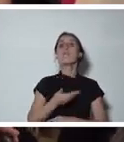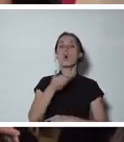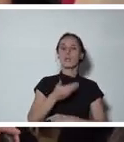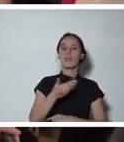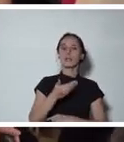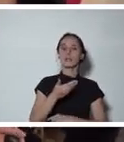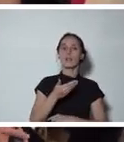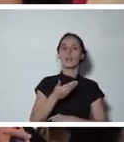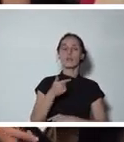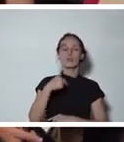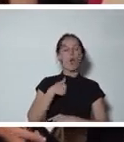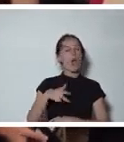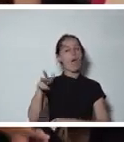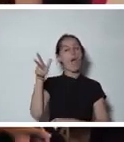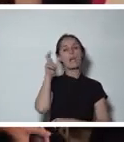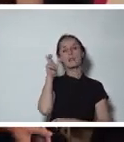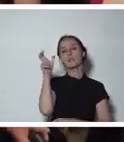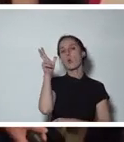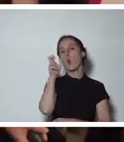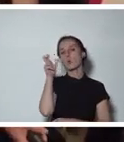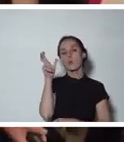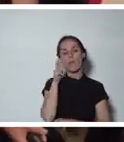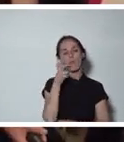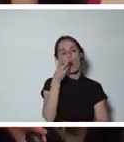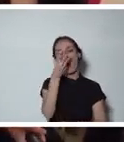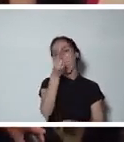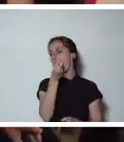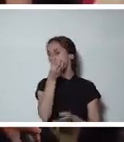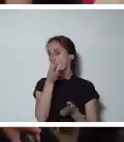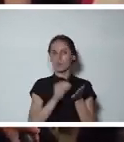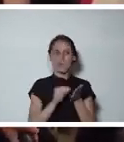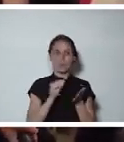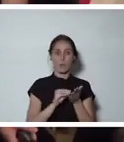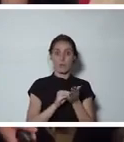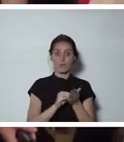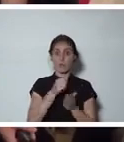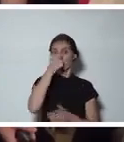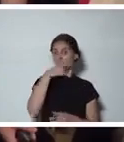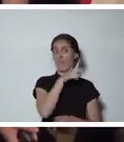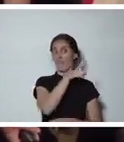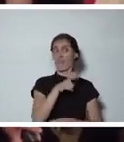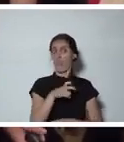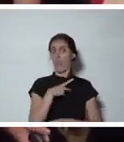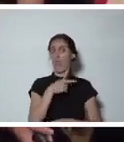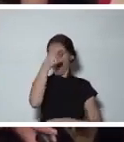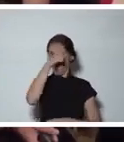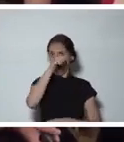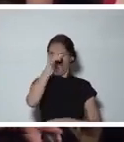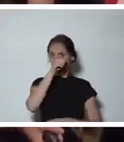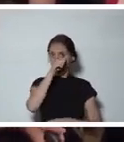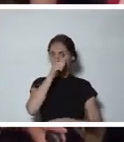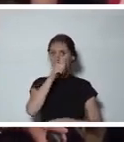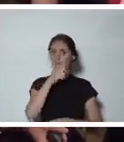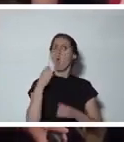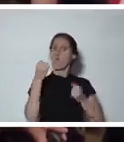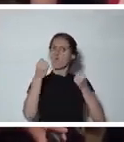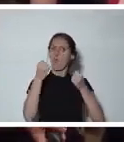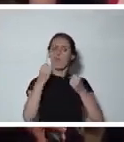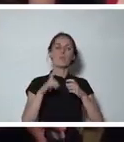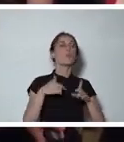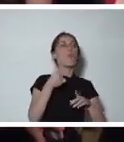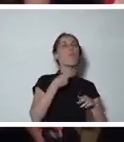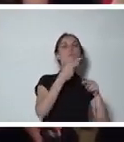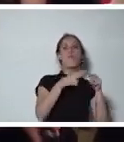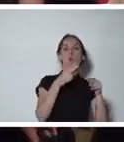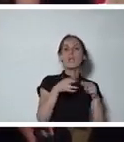veces he tenido que escuchar de distintos hombres con distintas posiciones de poder ya pueden ser políticos pueden ser tertulianos